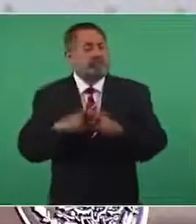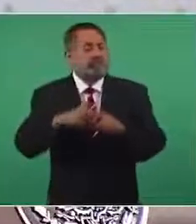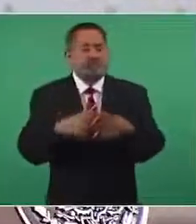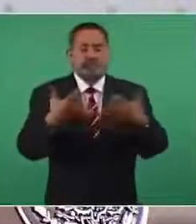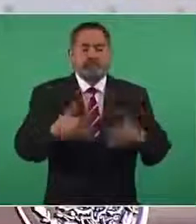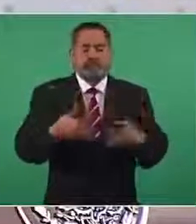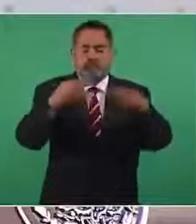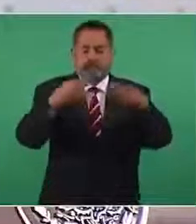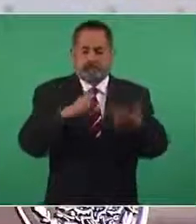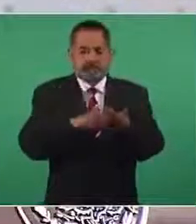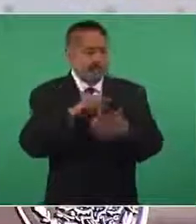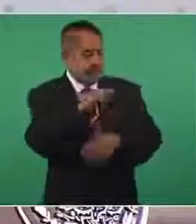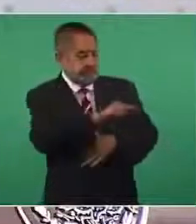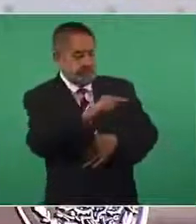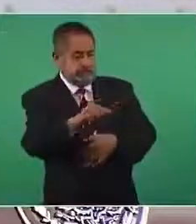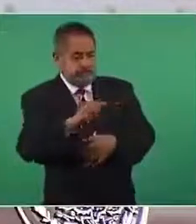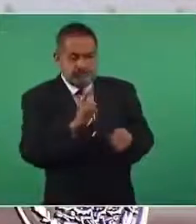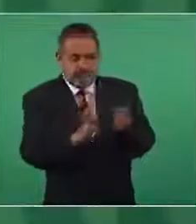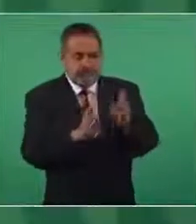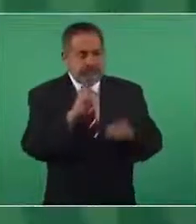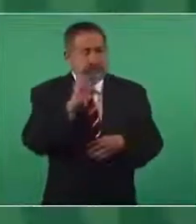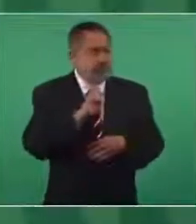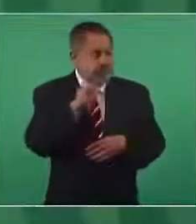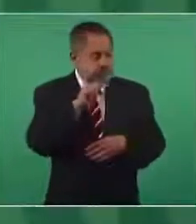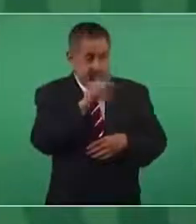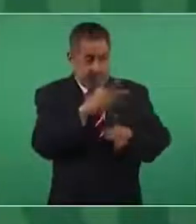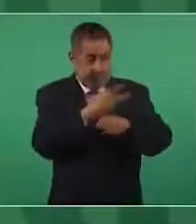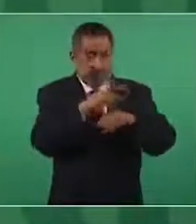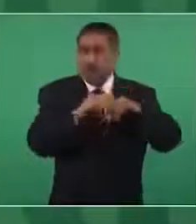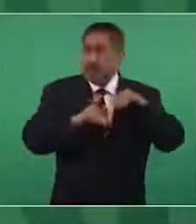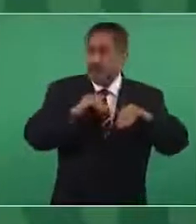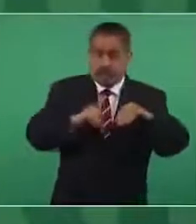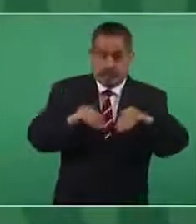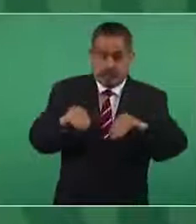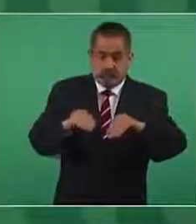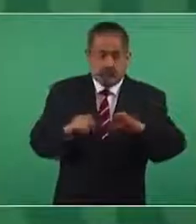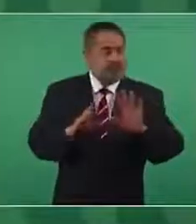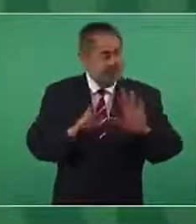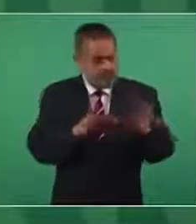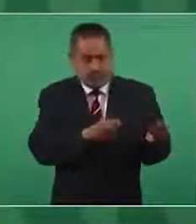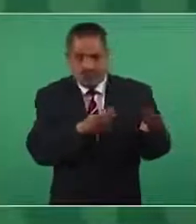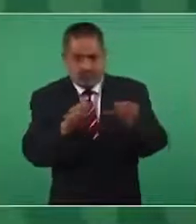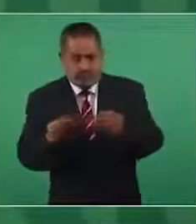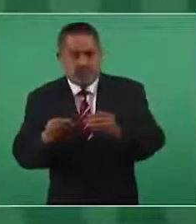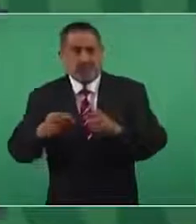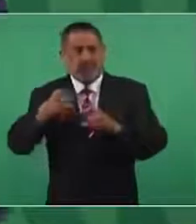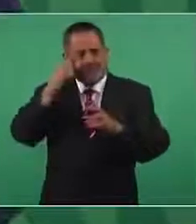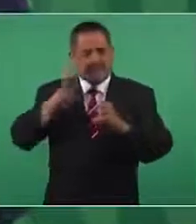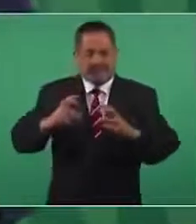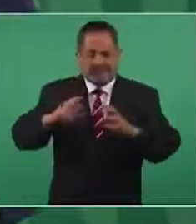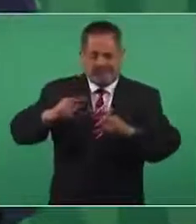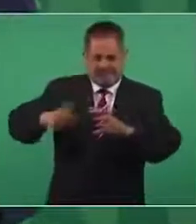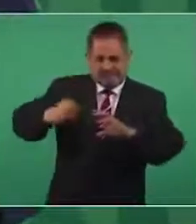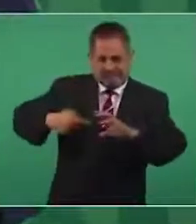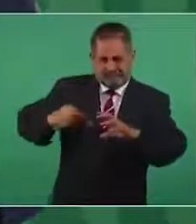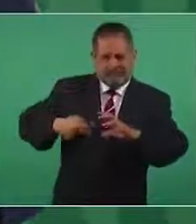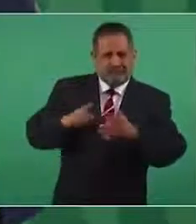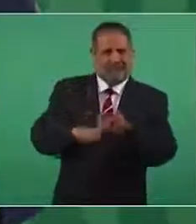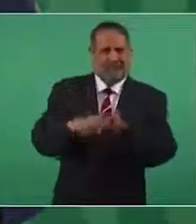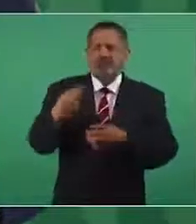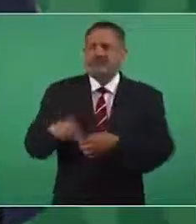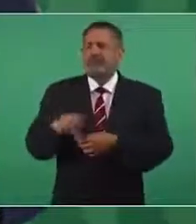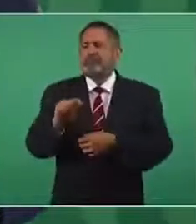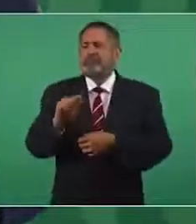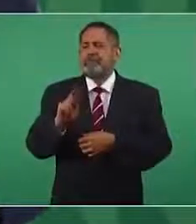van a abastecer de estas turbinas, son